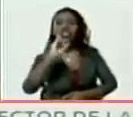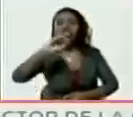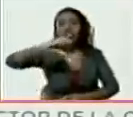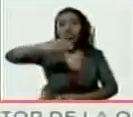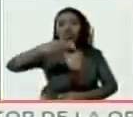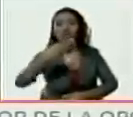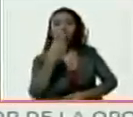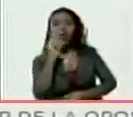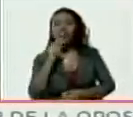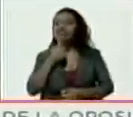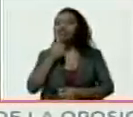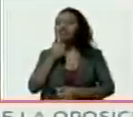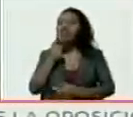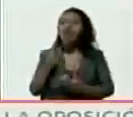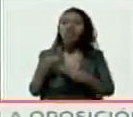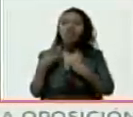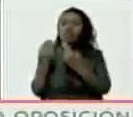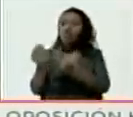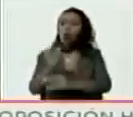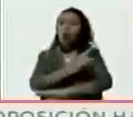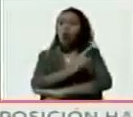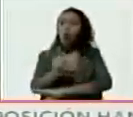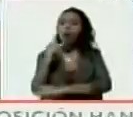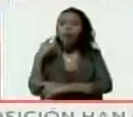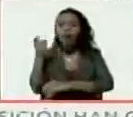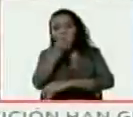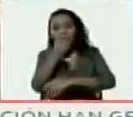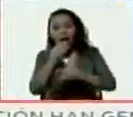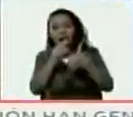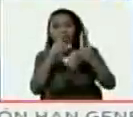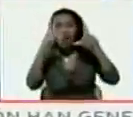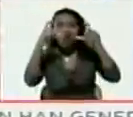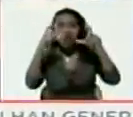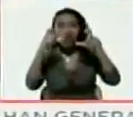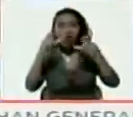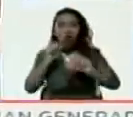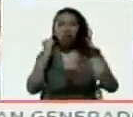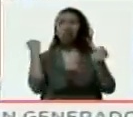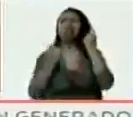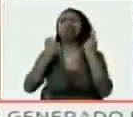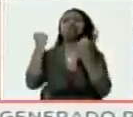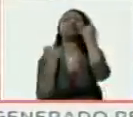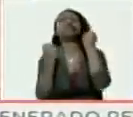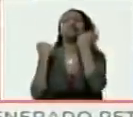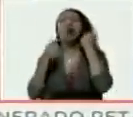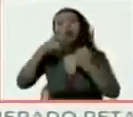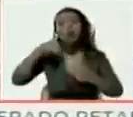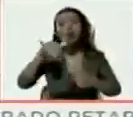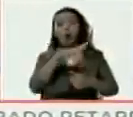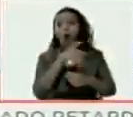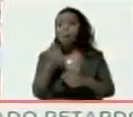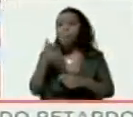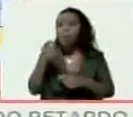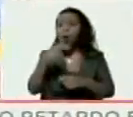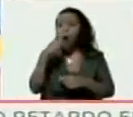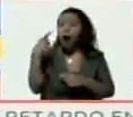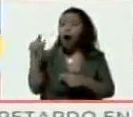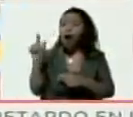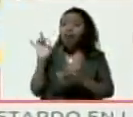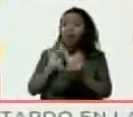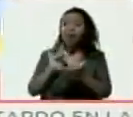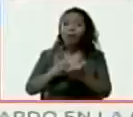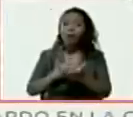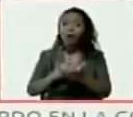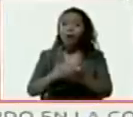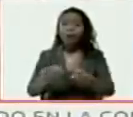que le dio la orden a él, a su vez, de que buscara para tomar esta foto. Corrió la gente del pueblo, por supuesto, los pocos que estaban allí,